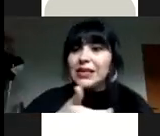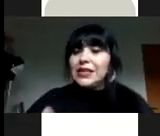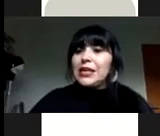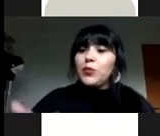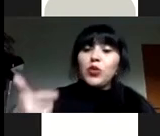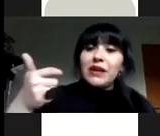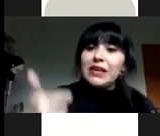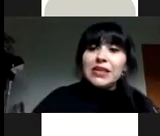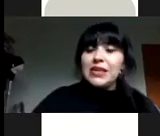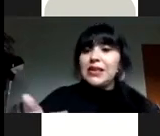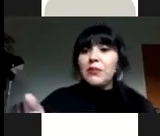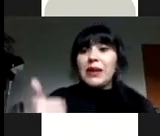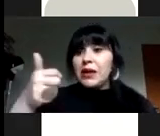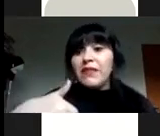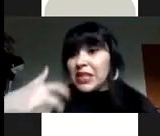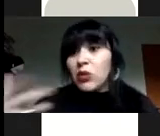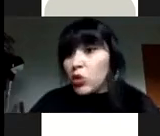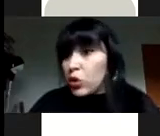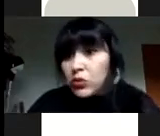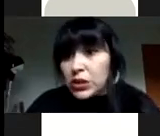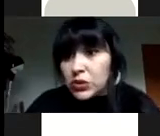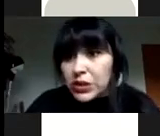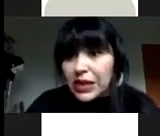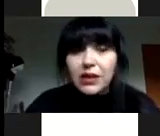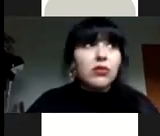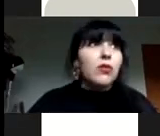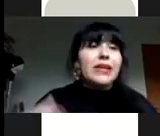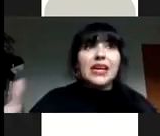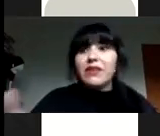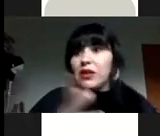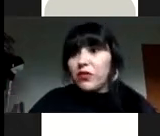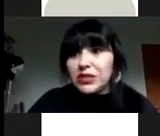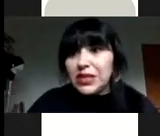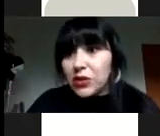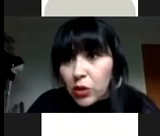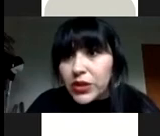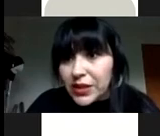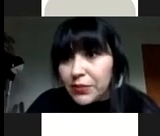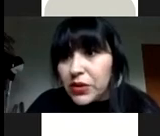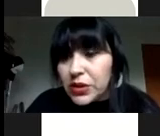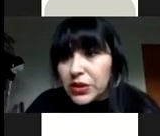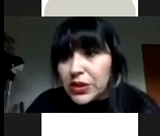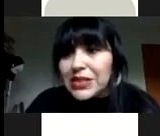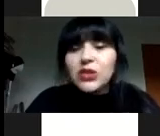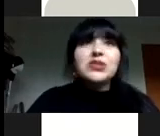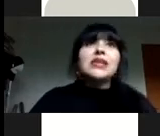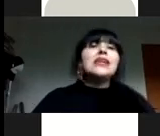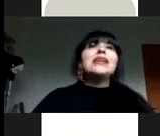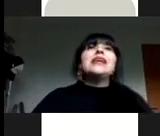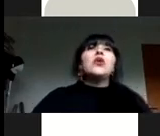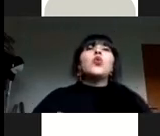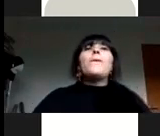interpersonales, puede haber tenido alguna otra conducta de riesgo, como manejar bajo la influencia del alcohol, por ejemplo.